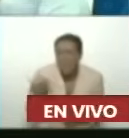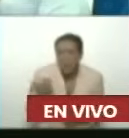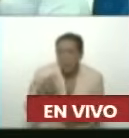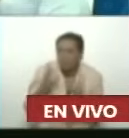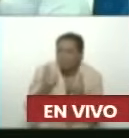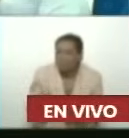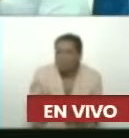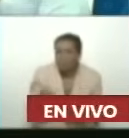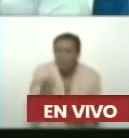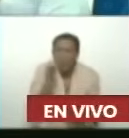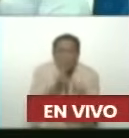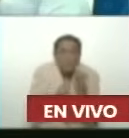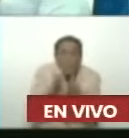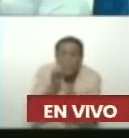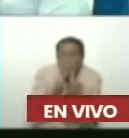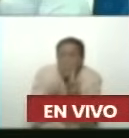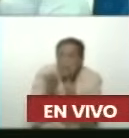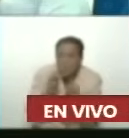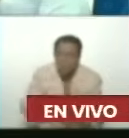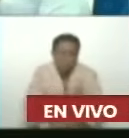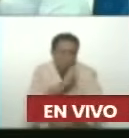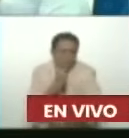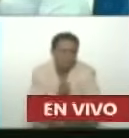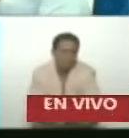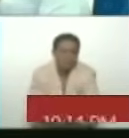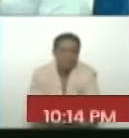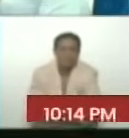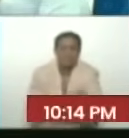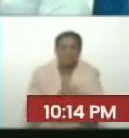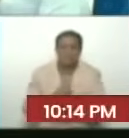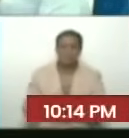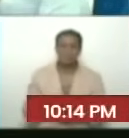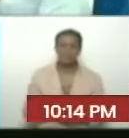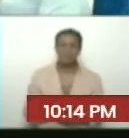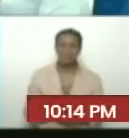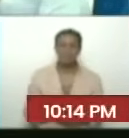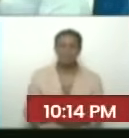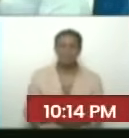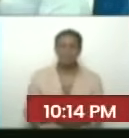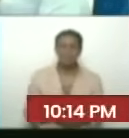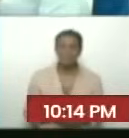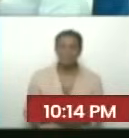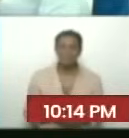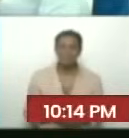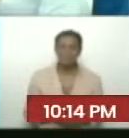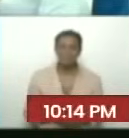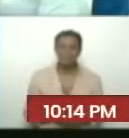Mejor alimento para fortalecer